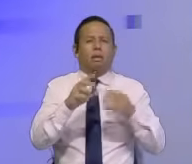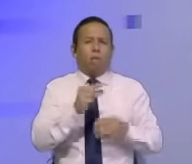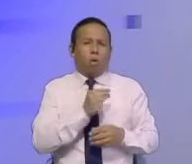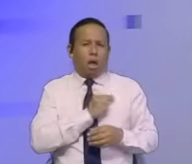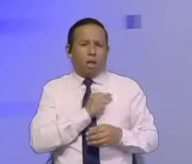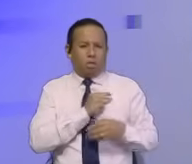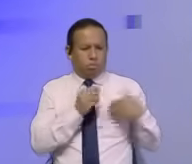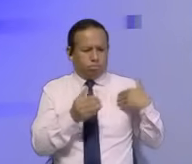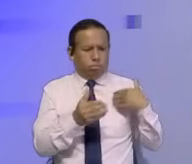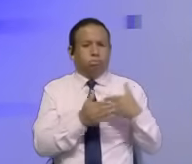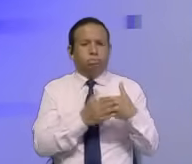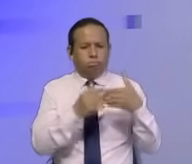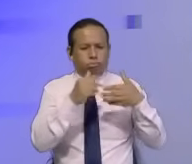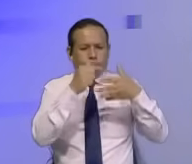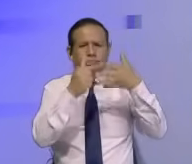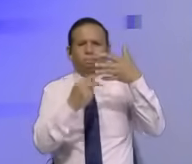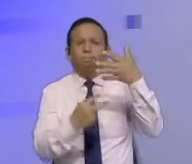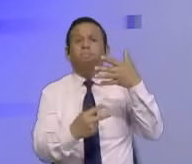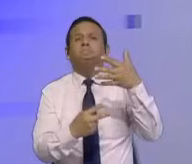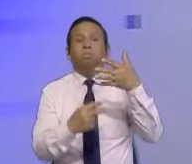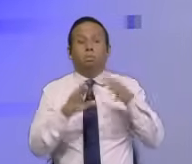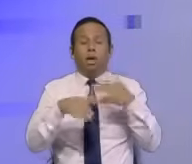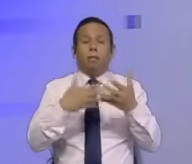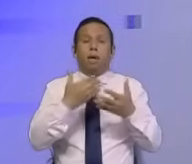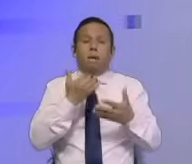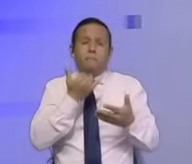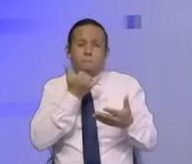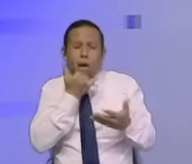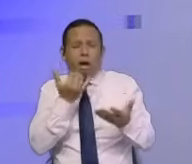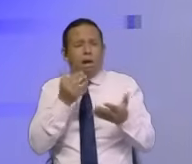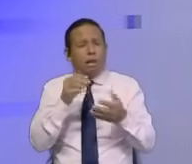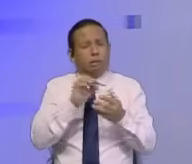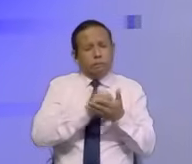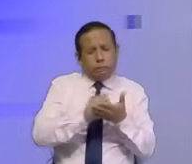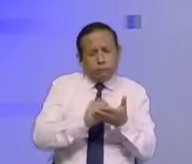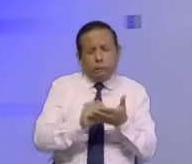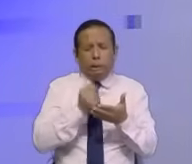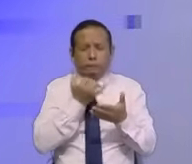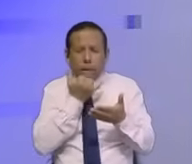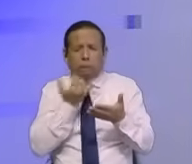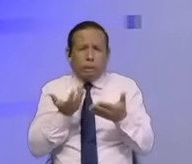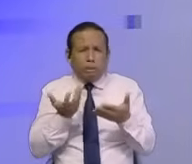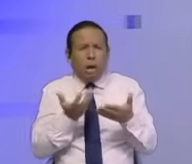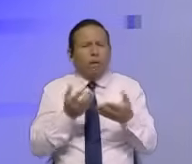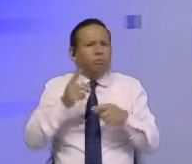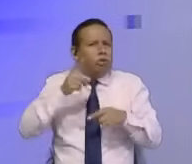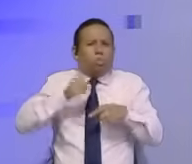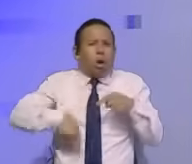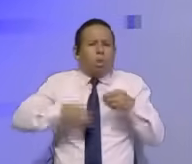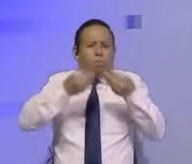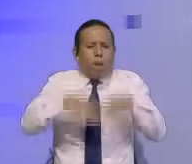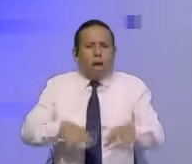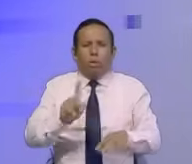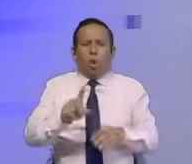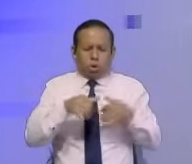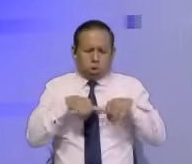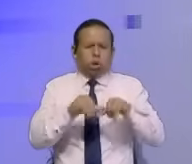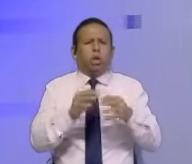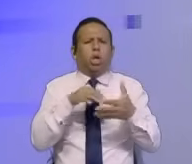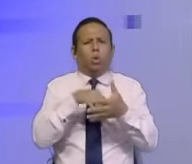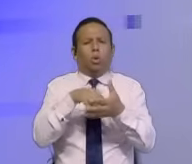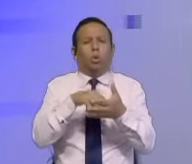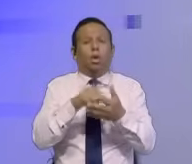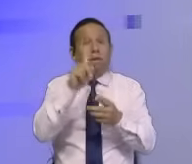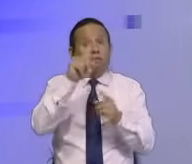año escolar por calificaciones bajas, pero sí cuando presenten problemas de aprendizaje. Explicamos los detalles en el